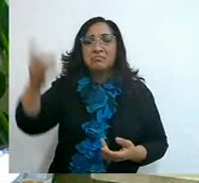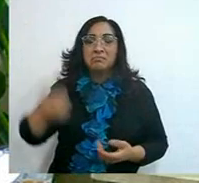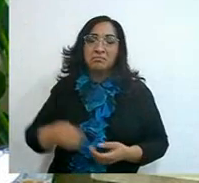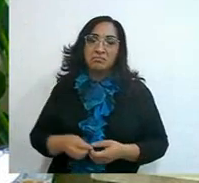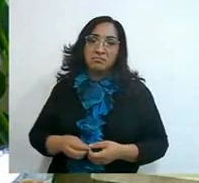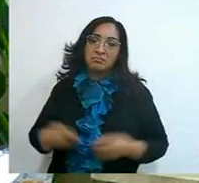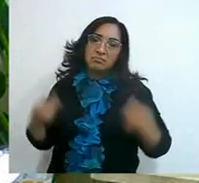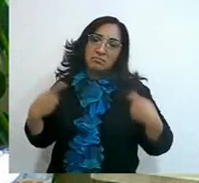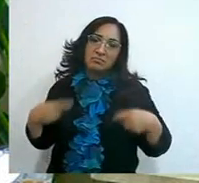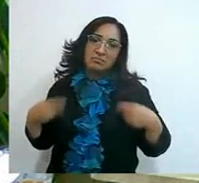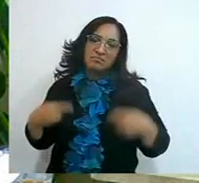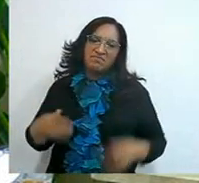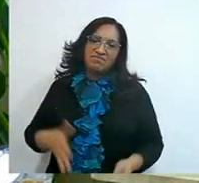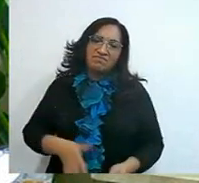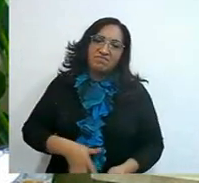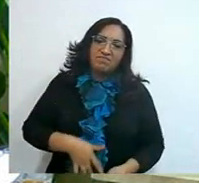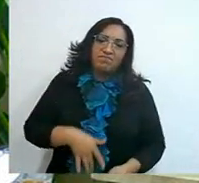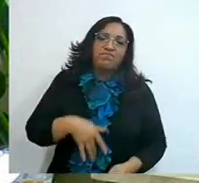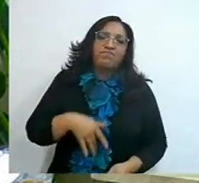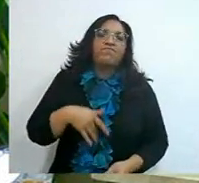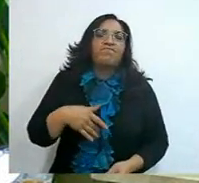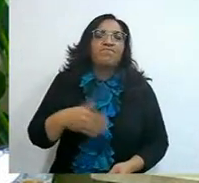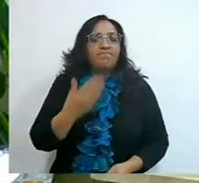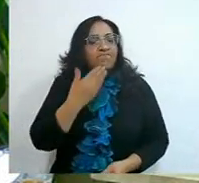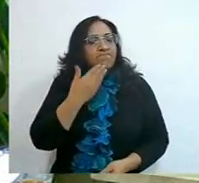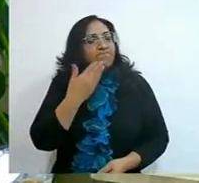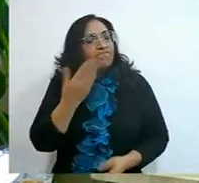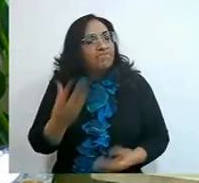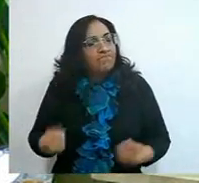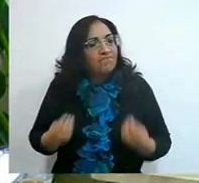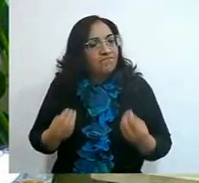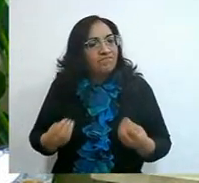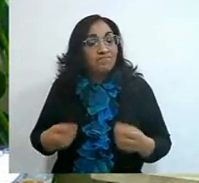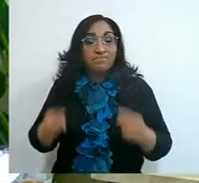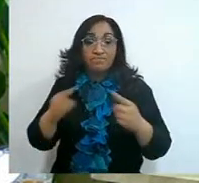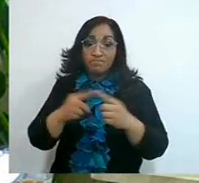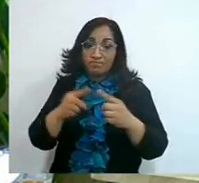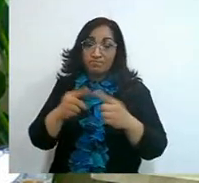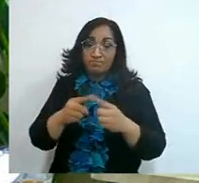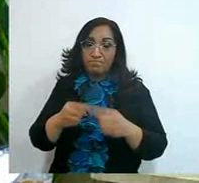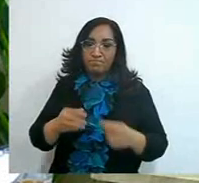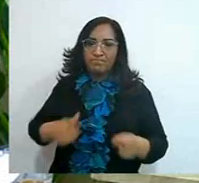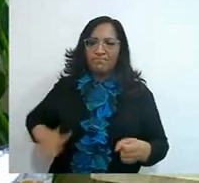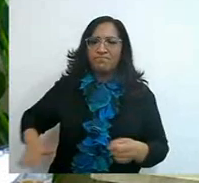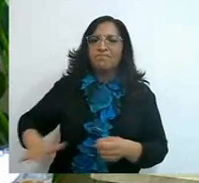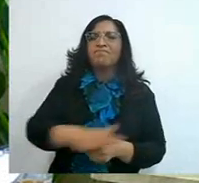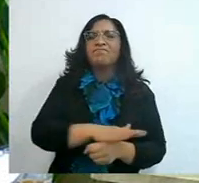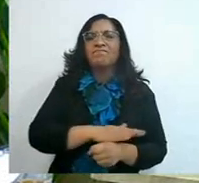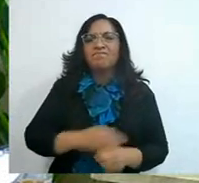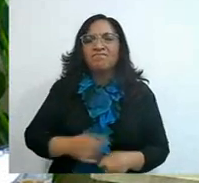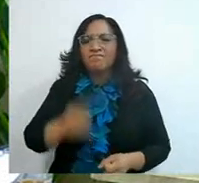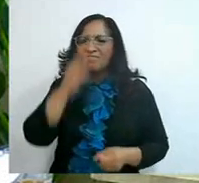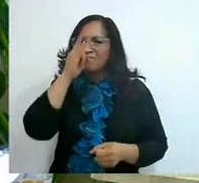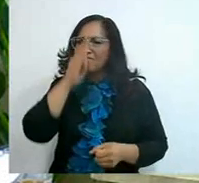Y la gente se siente muy bien en una iglesia llena de herejías.